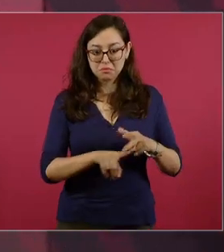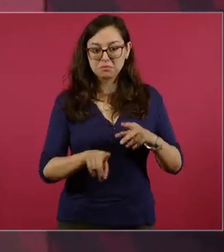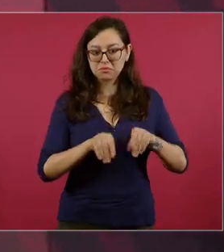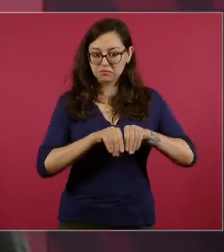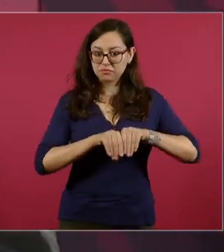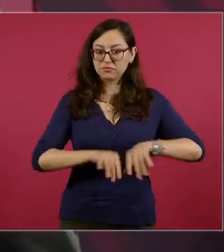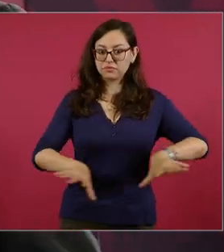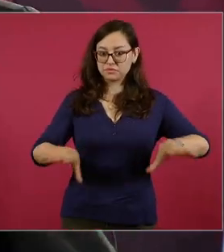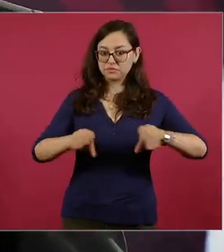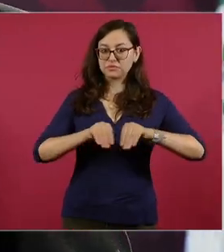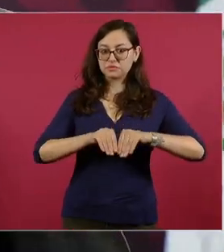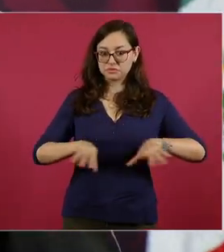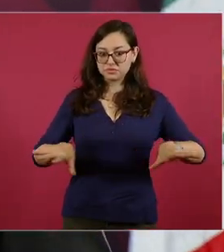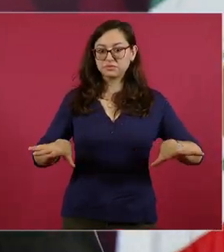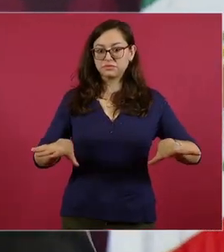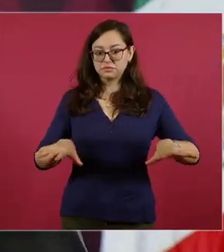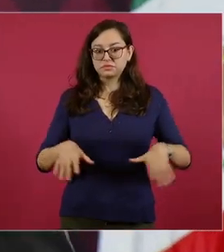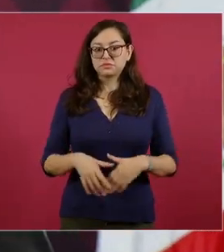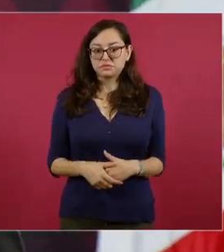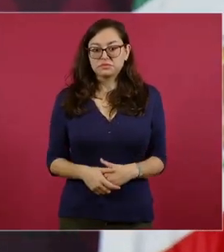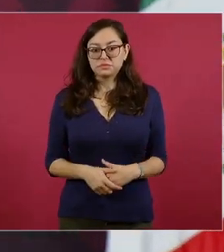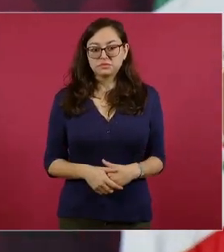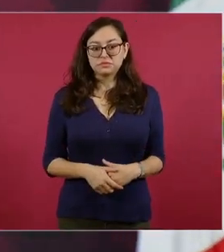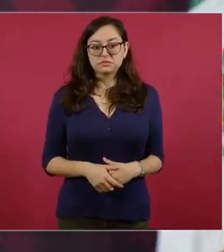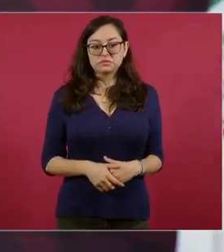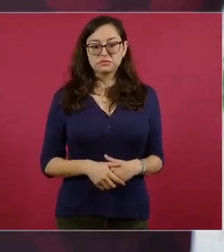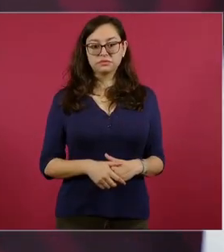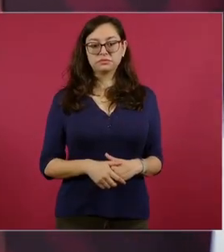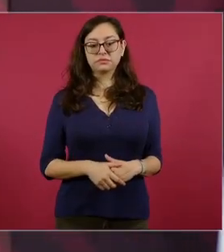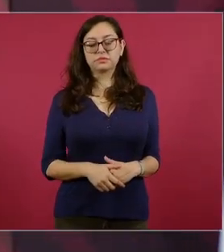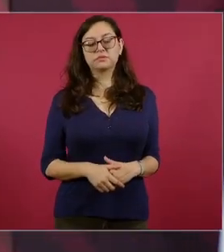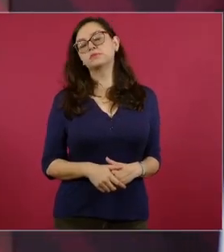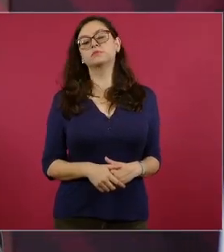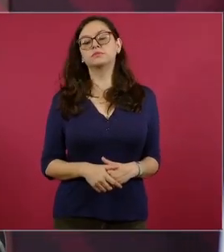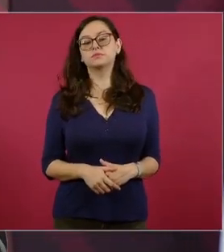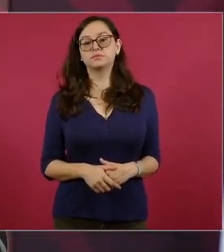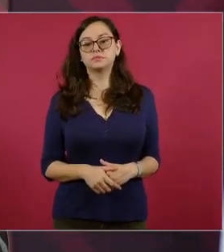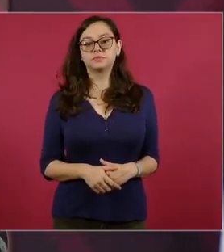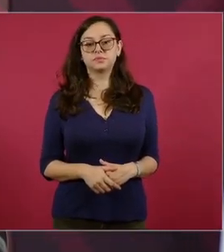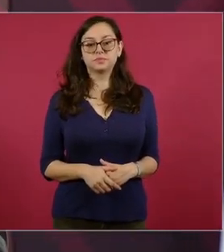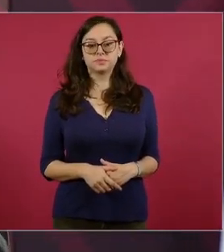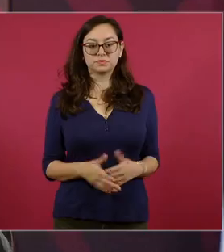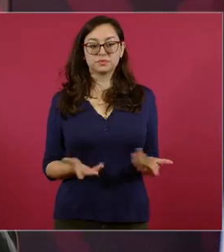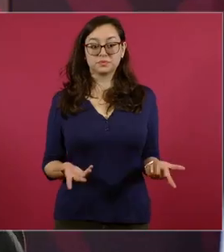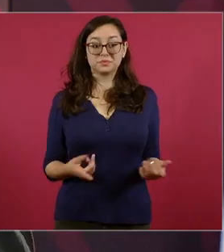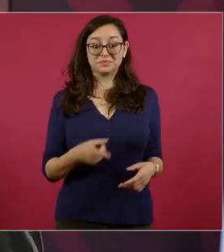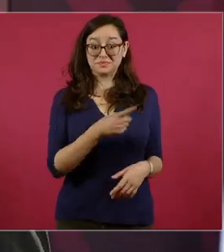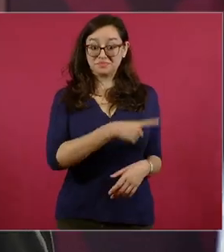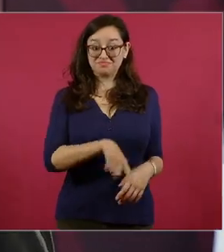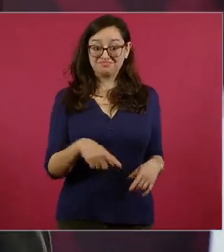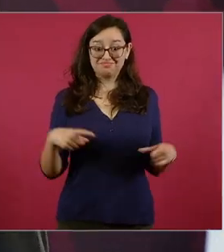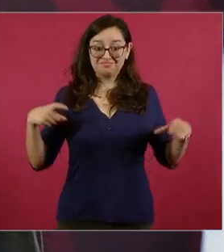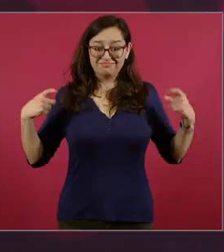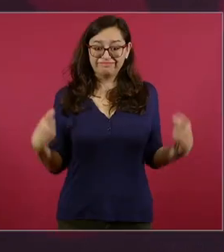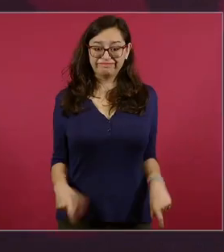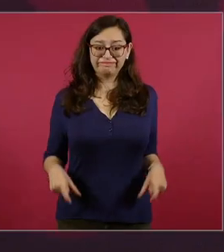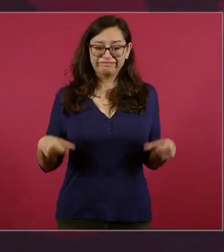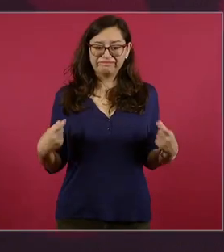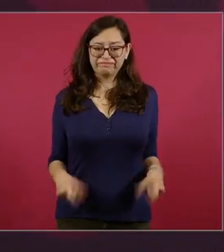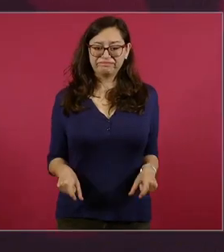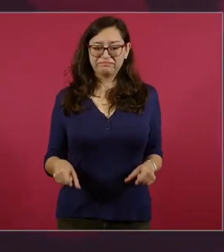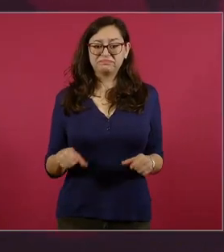se introdujeron en las redes sociales con mucho dinero,